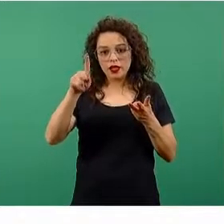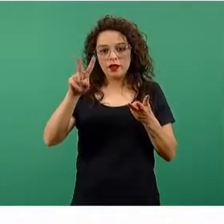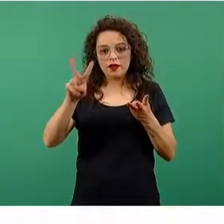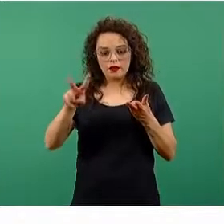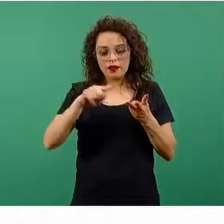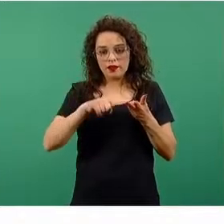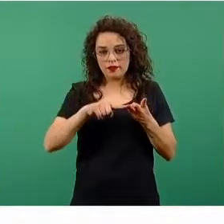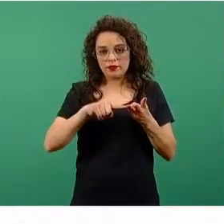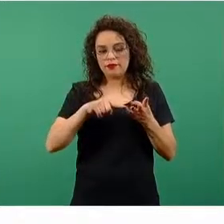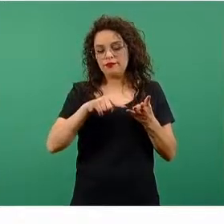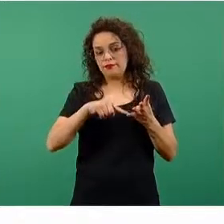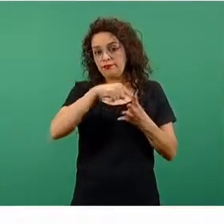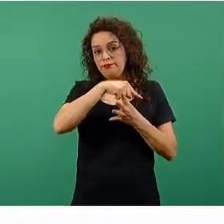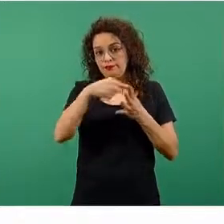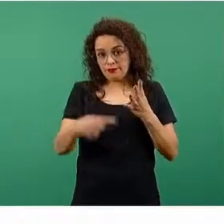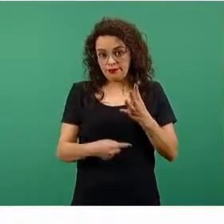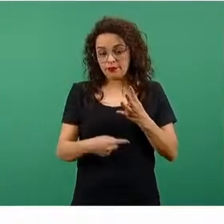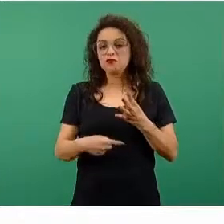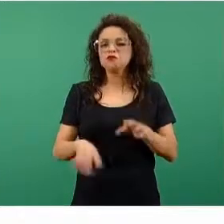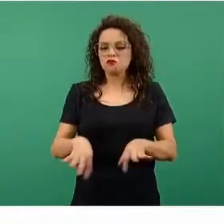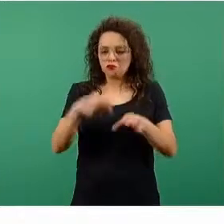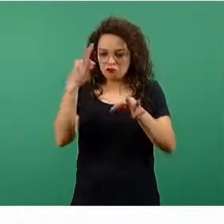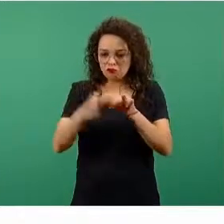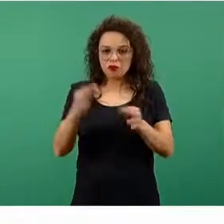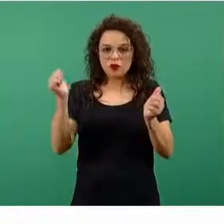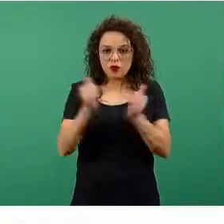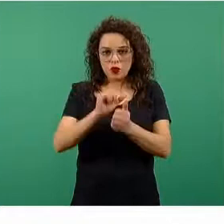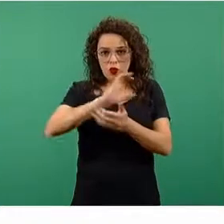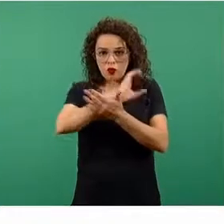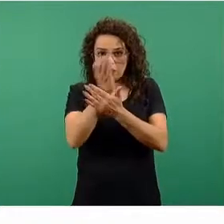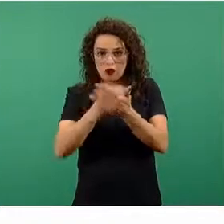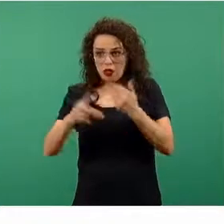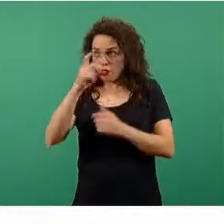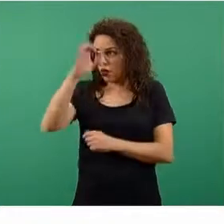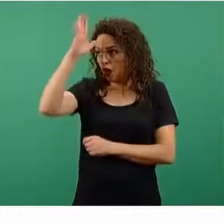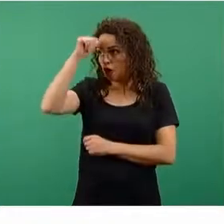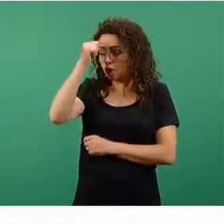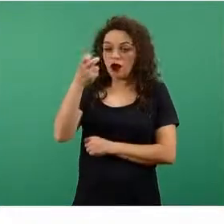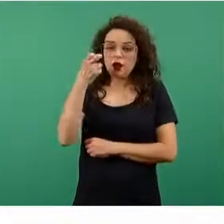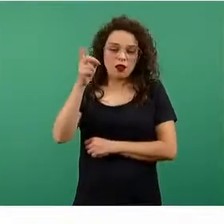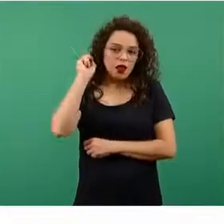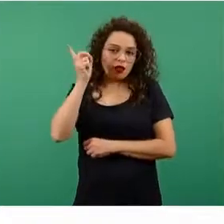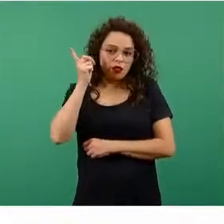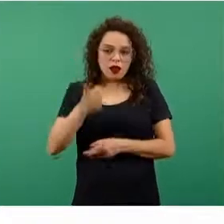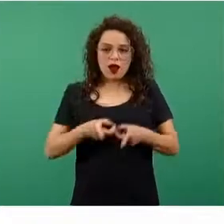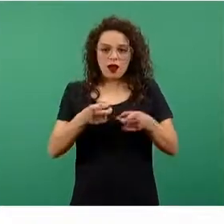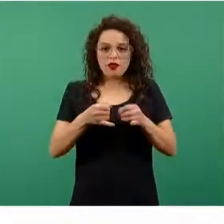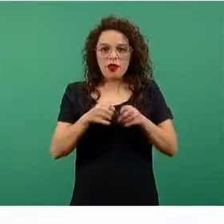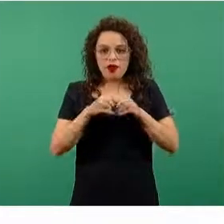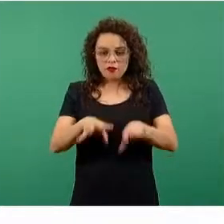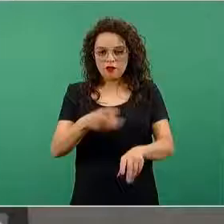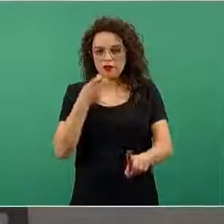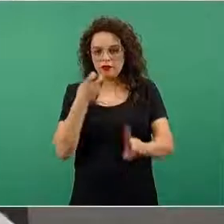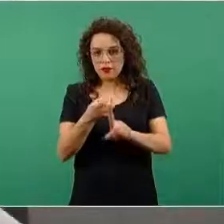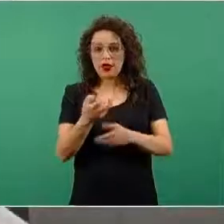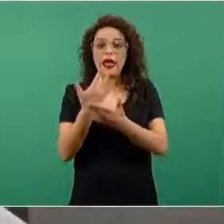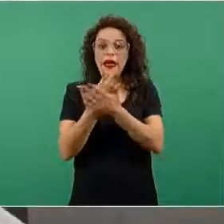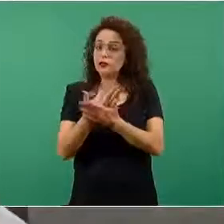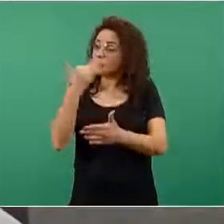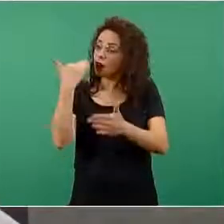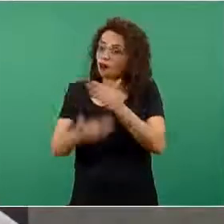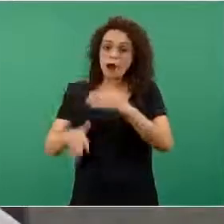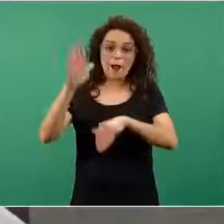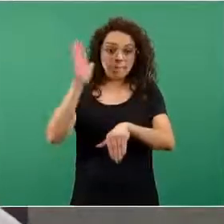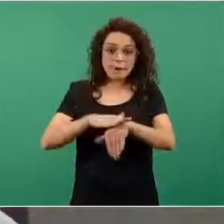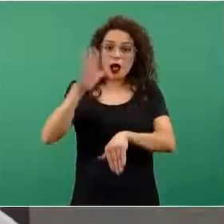han pactado de acuerdo con los contratos y que todos los días damos informe al respecto. Esperamos todavía muchas más.